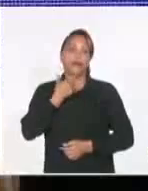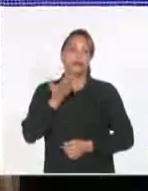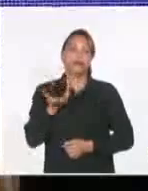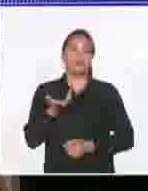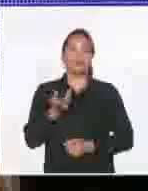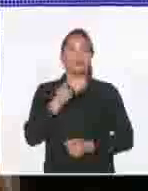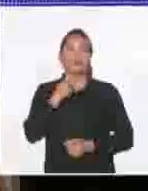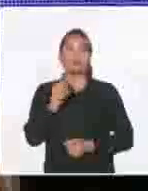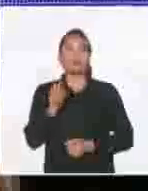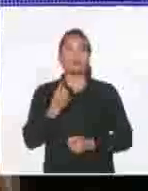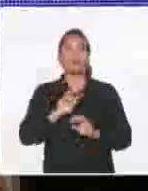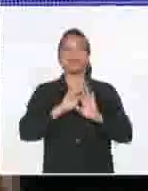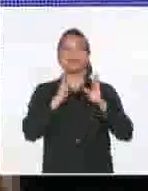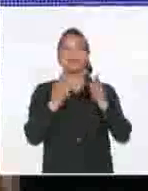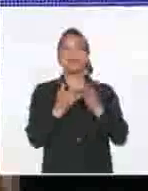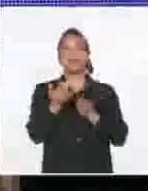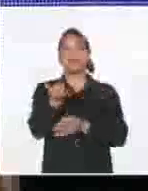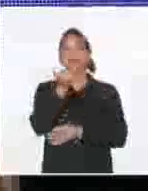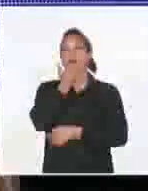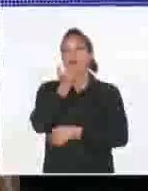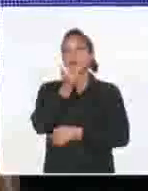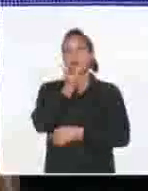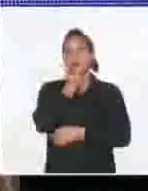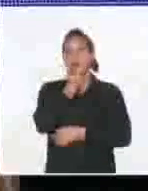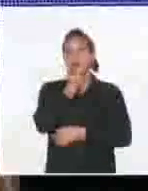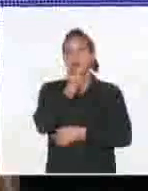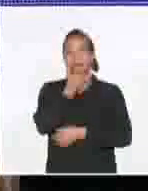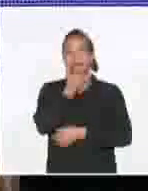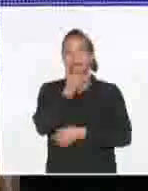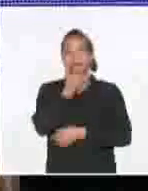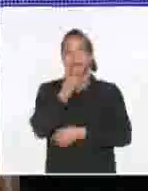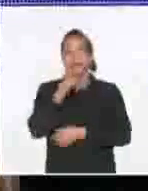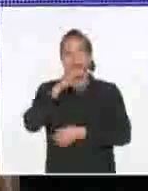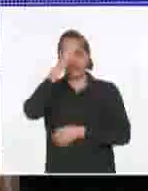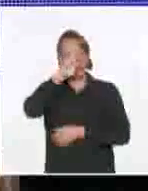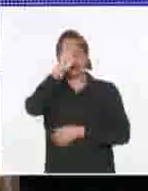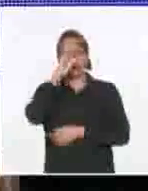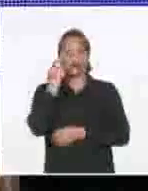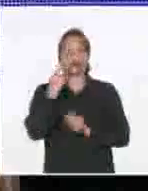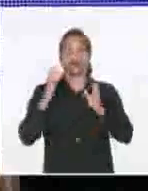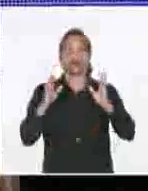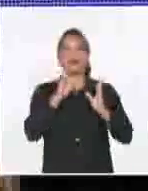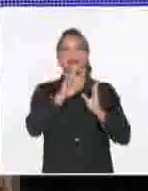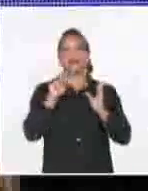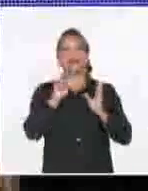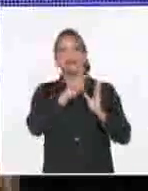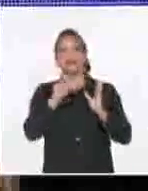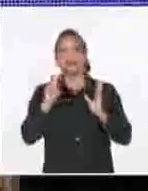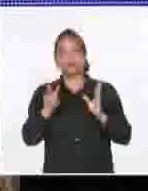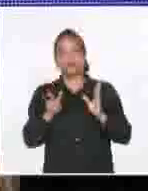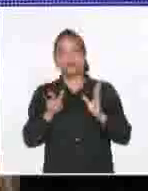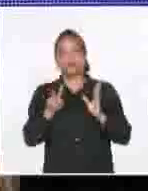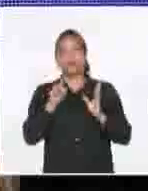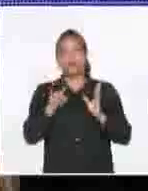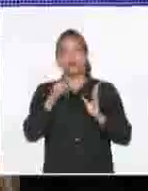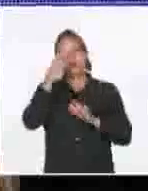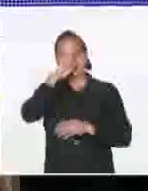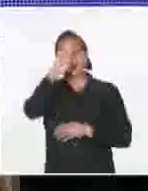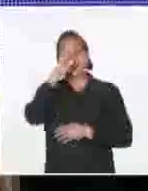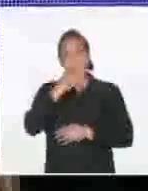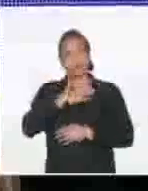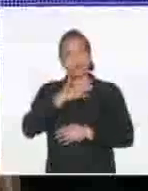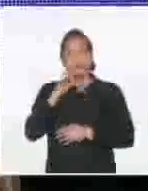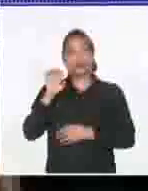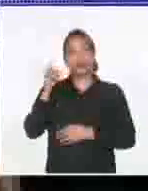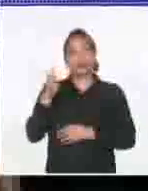este conjunto de daños y perjuicios en el 2022, la economía de Cuba habría crecido no